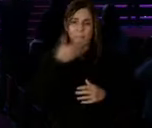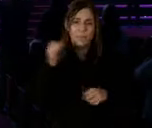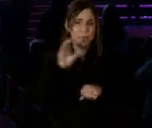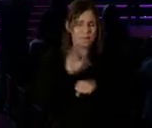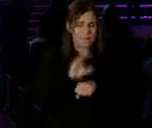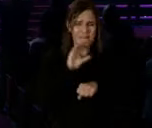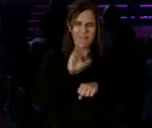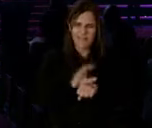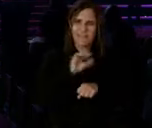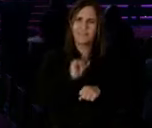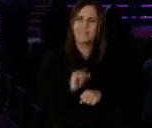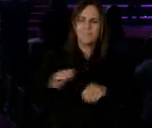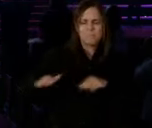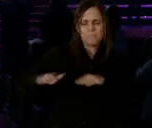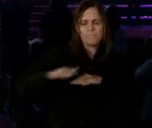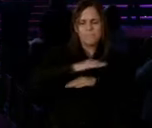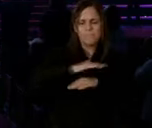tierra.